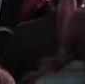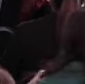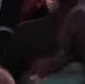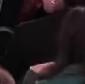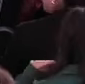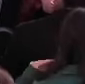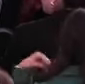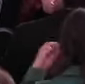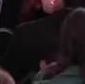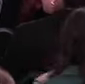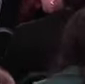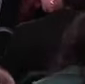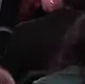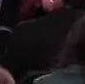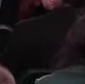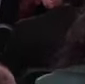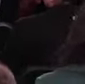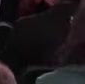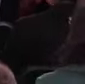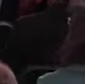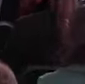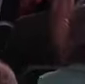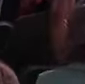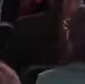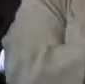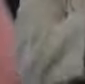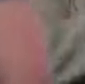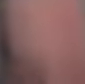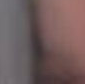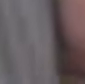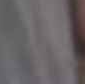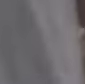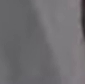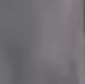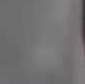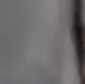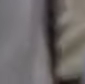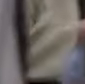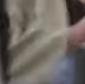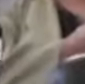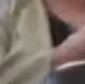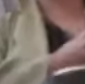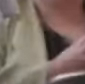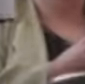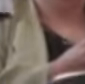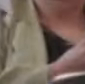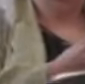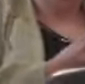Al alcalde de Pedro Aguirre Cerda, Luis Astudillo.